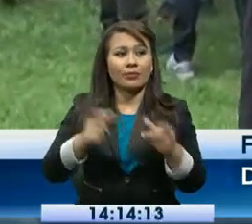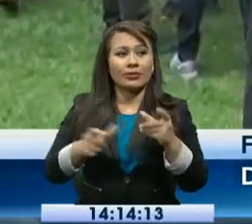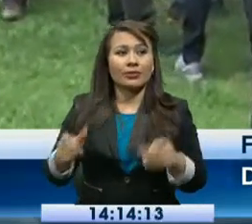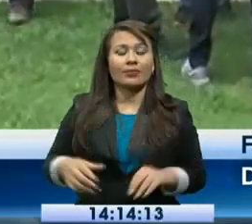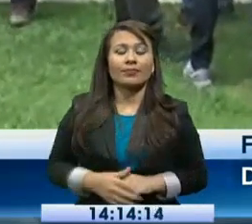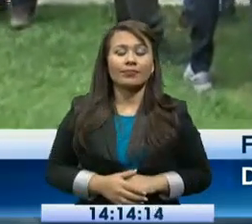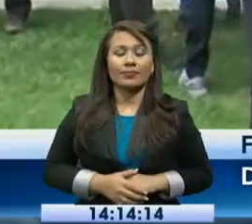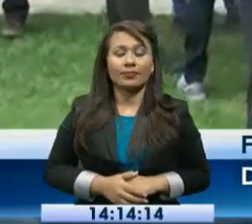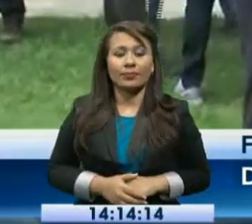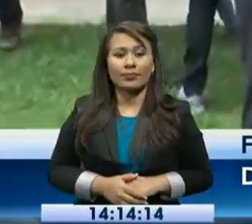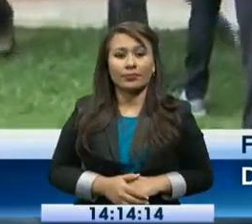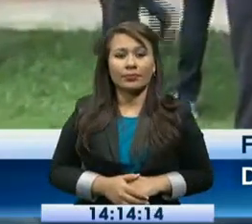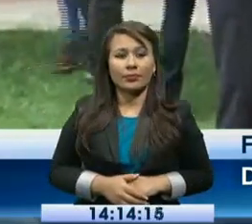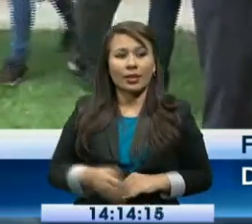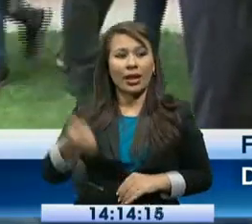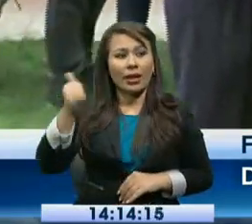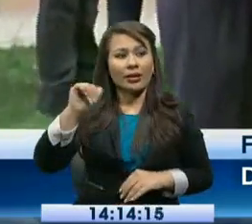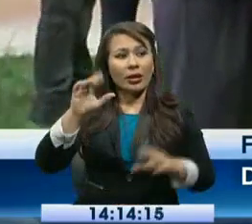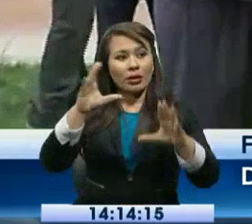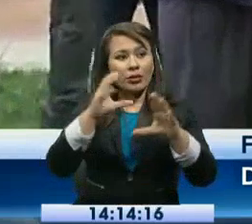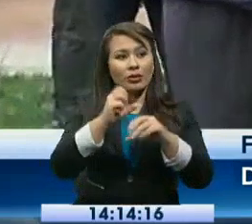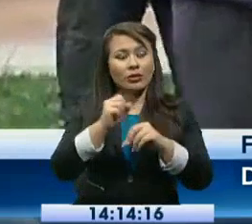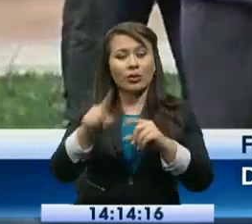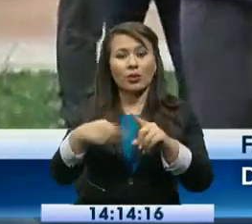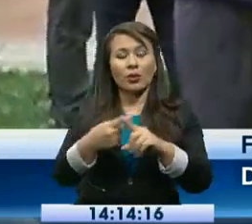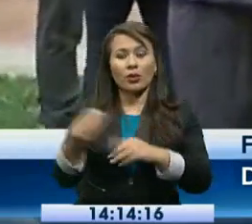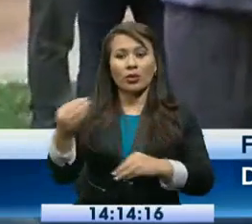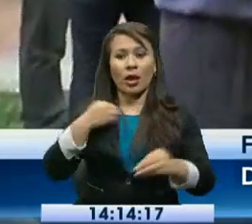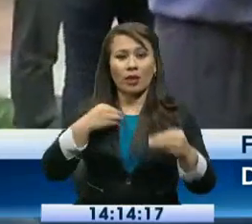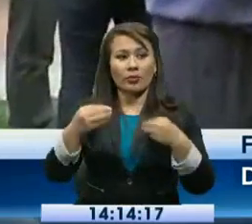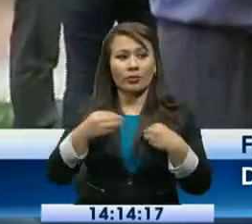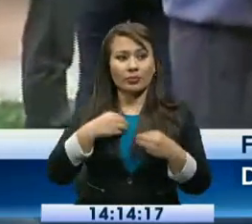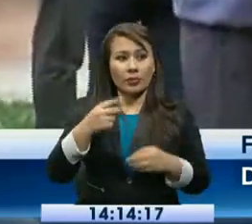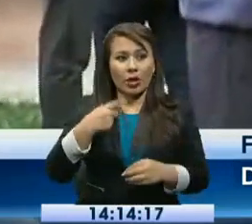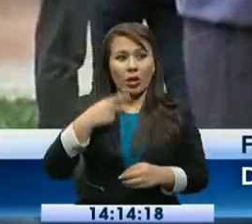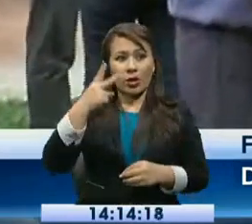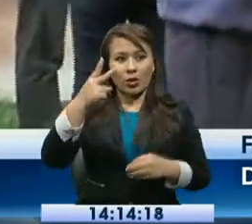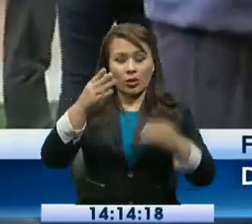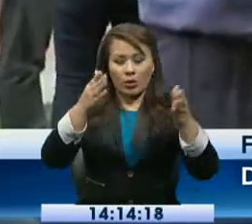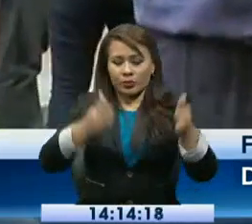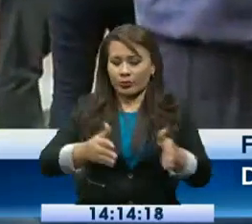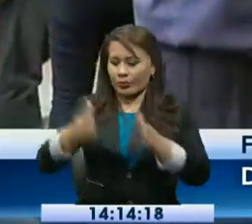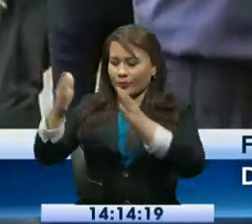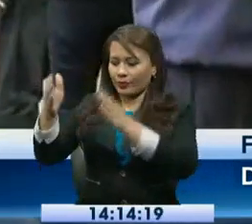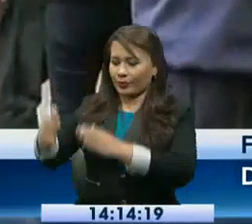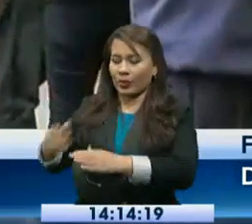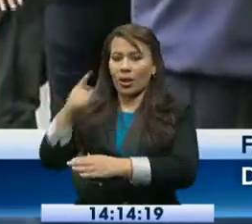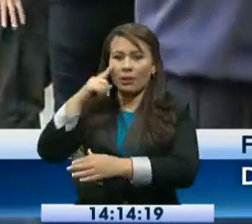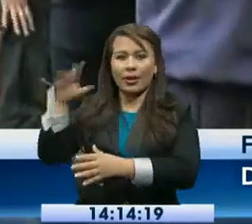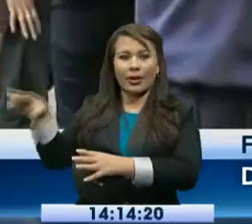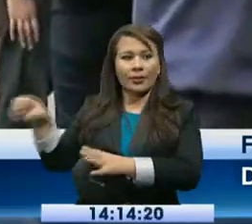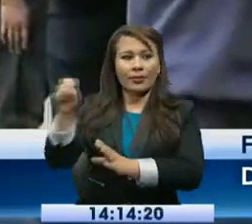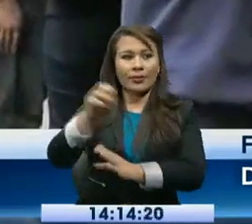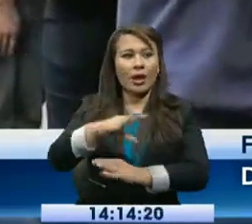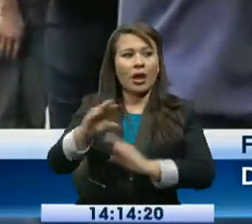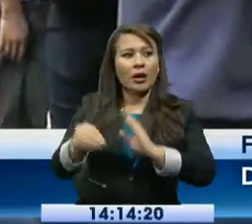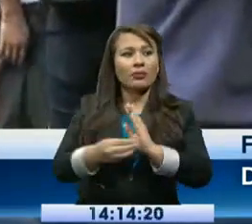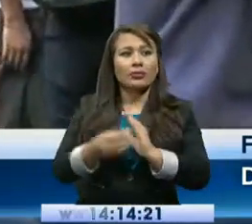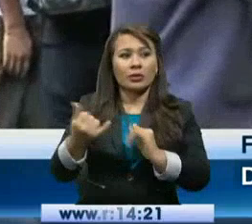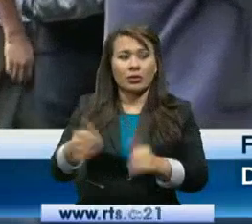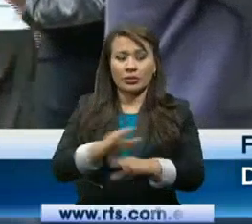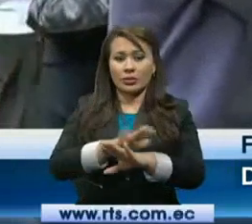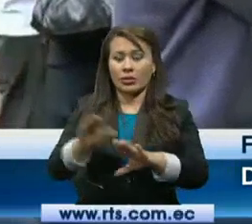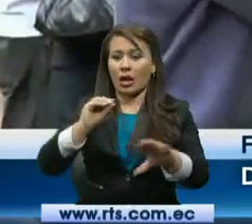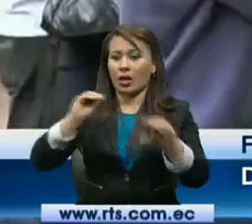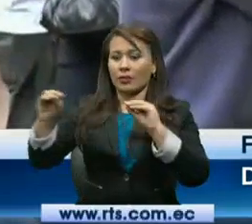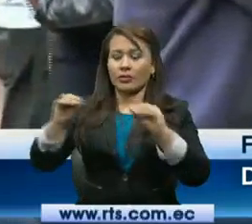Bueno, efectivamente, desde la noche de ayer, cuando nos enteramos de la tragedia, activamos dos puntos como gobierno provincial. Adicionalmente, hoy día ya se han activado